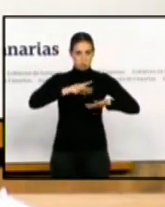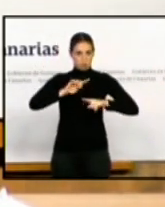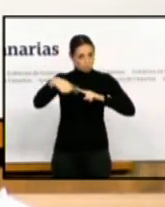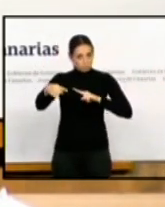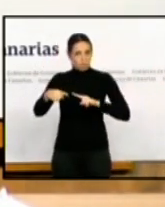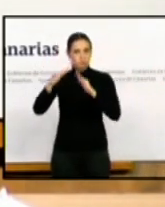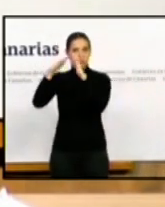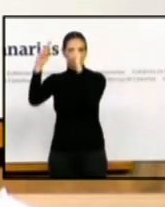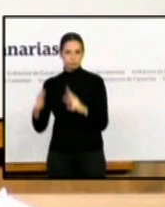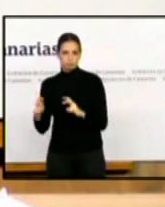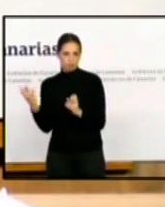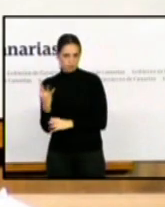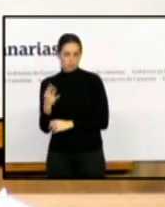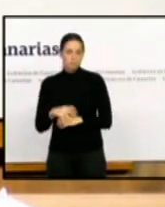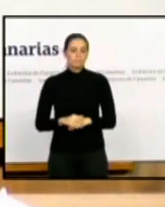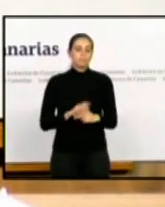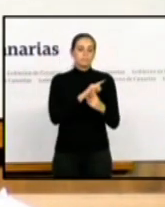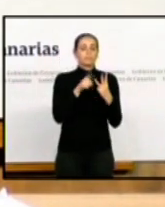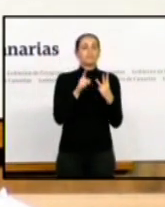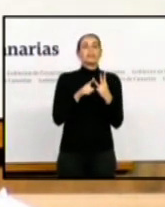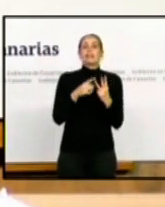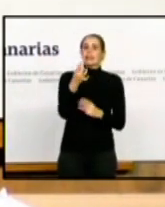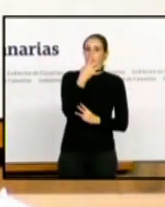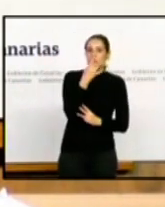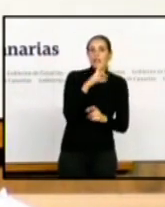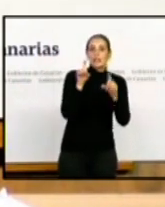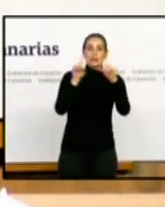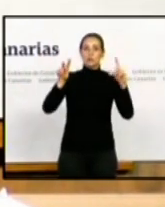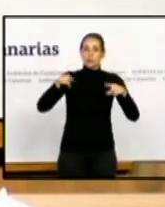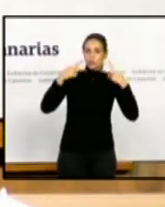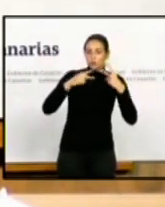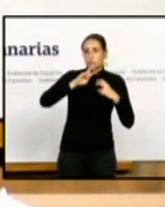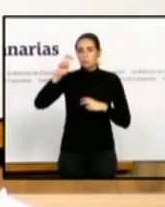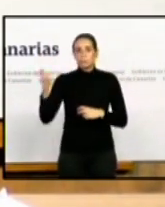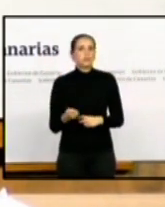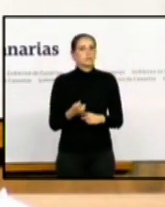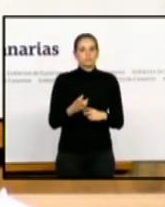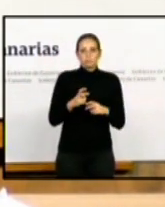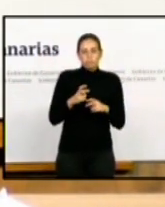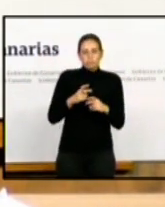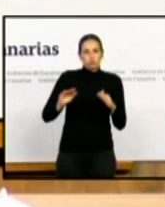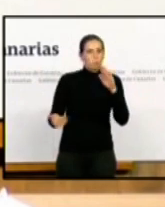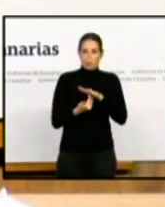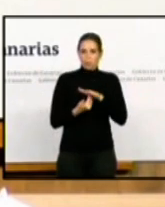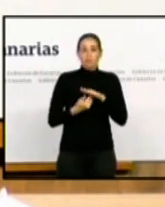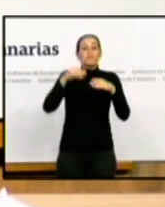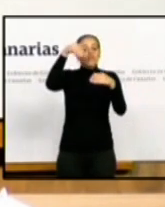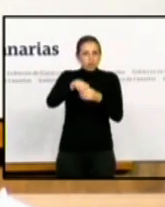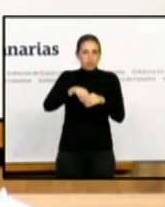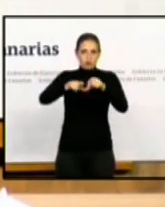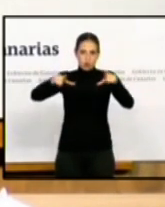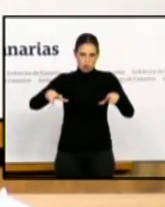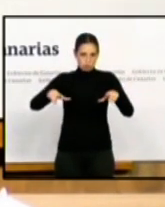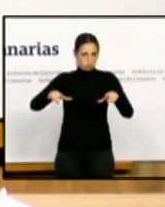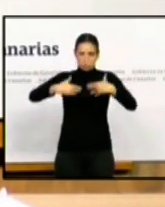toda actividad de restauración, cafeterías, restaurantes, etcétera, se suspende en el interior de los locales, salvo para